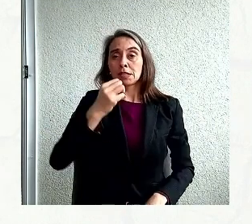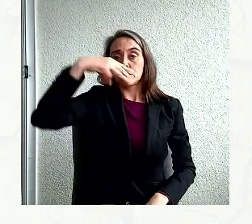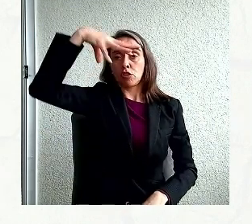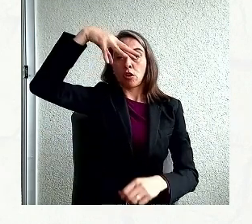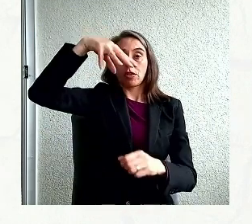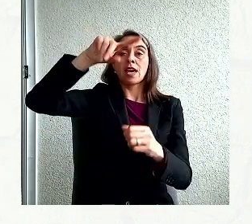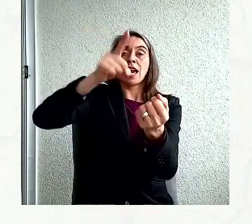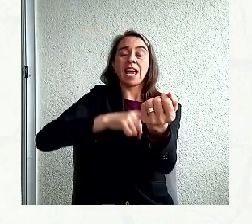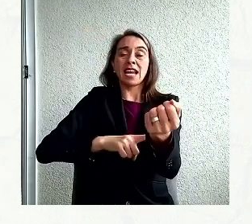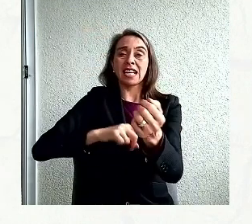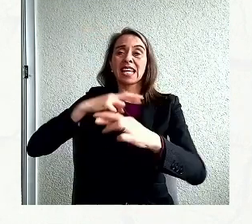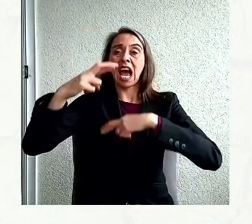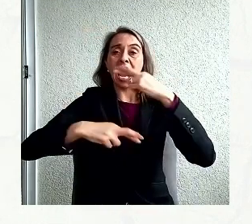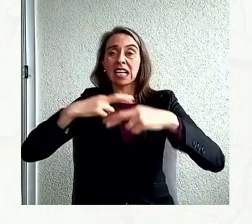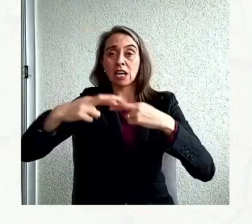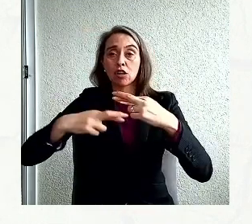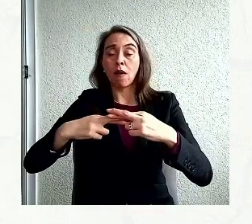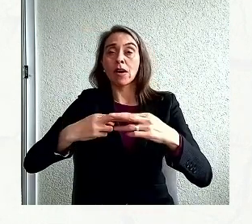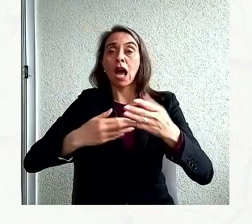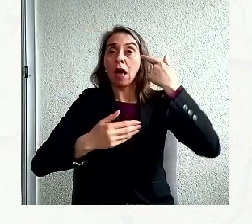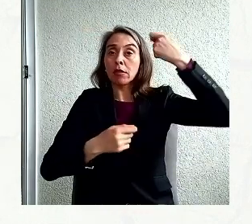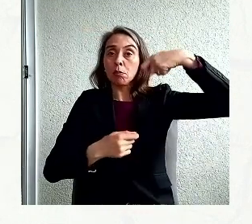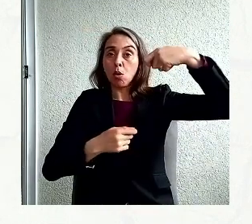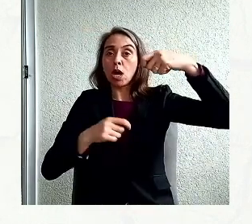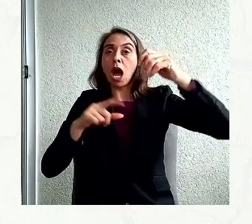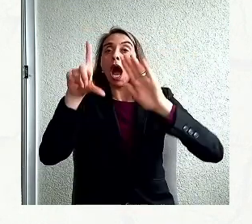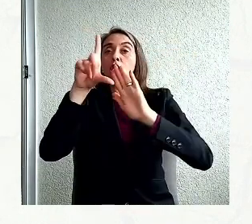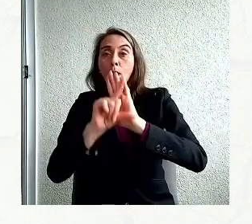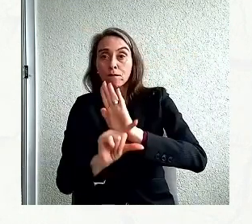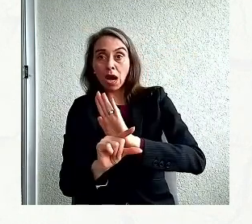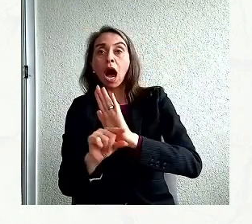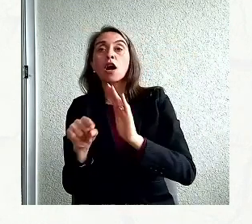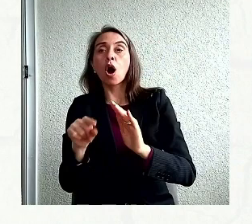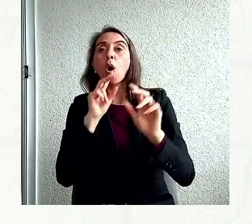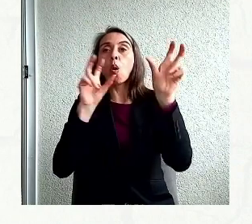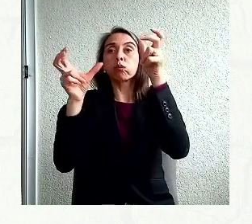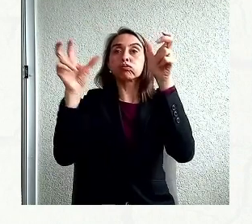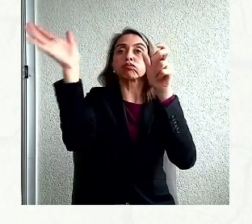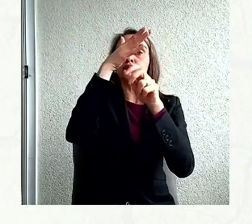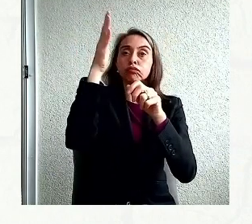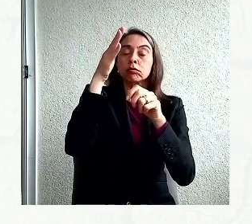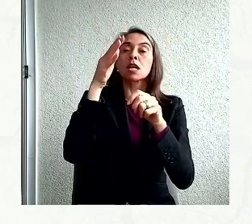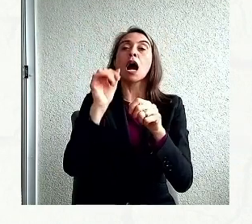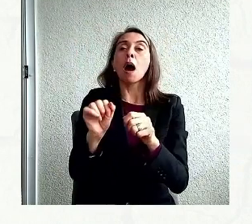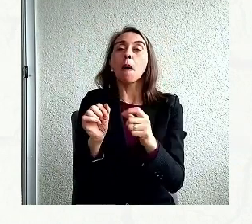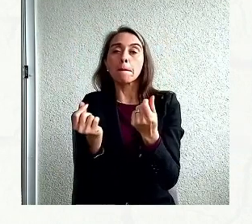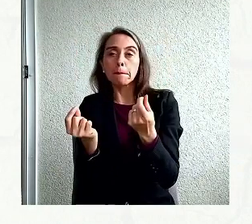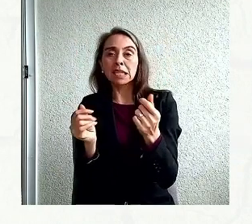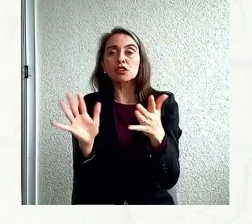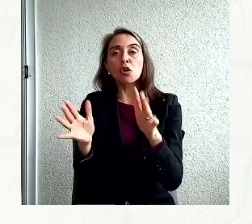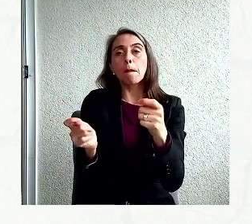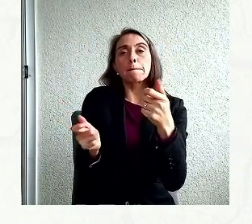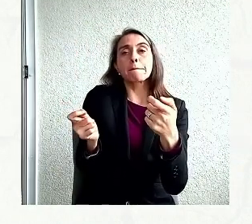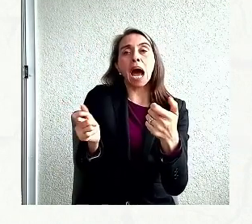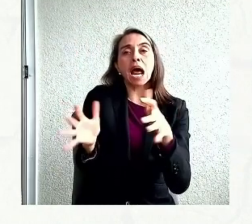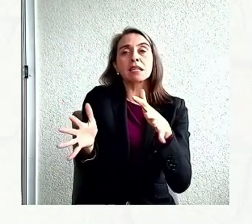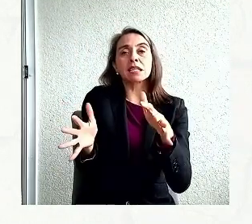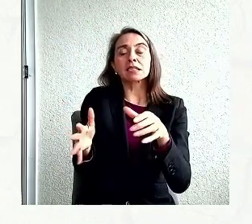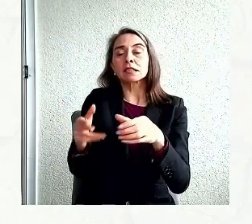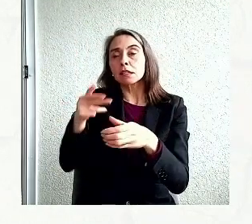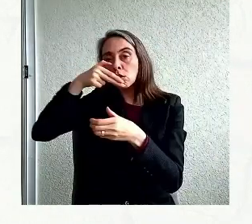contamos el daño que estamos haciendo al emplear combustibles fósiles, pero estamos llegando a un precio similar entre uno y el